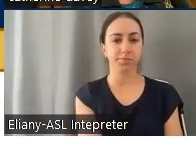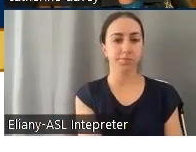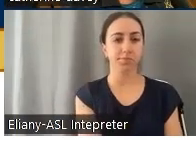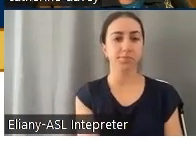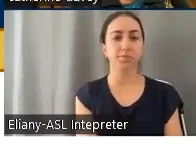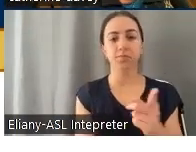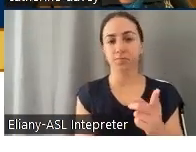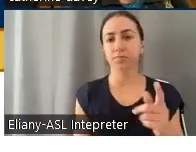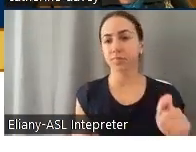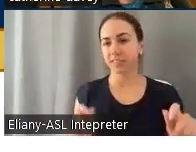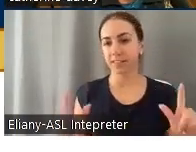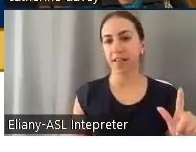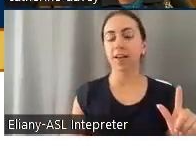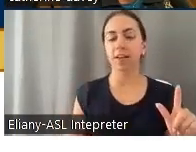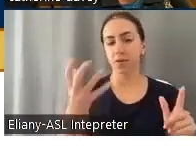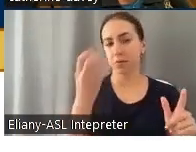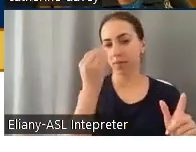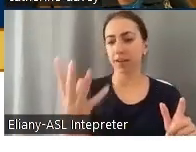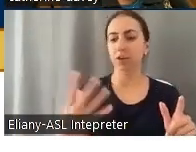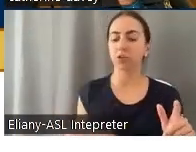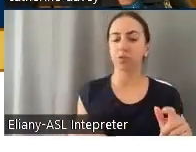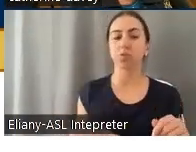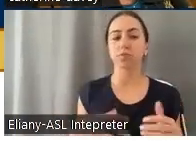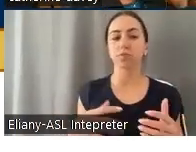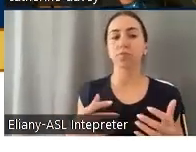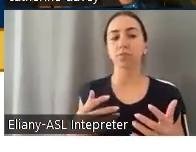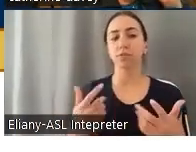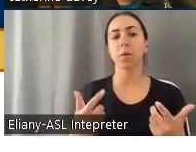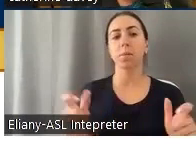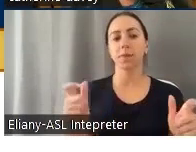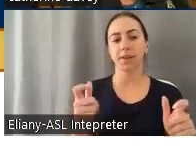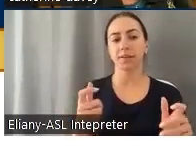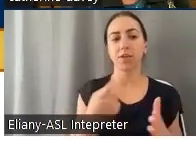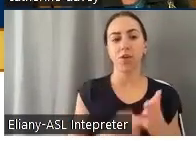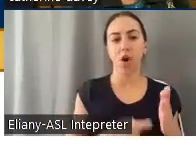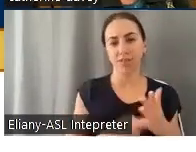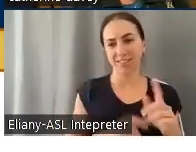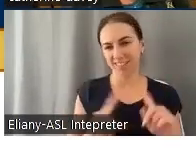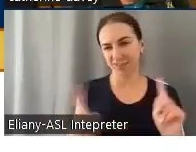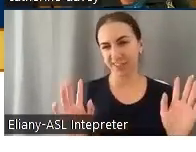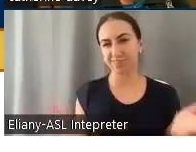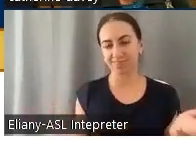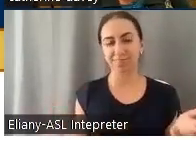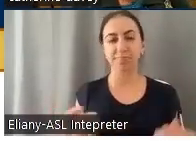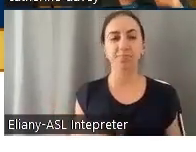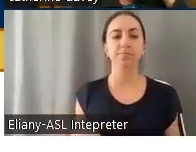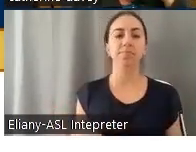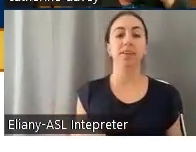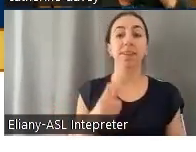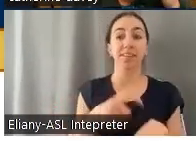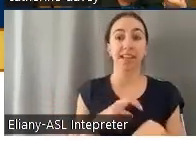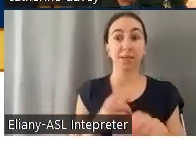que se debe proteger. Puse esta diapositiva aquí porque quiero que sepan que hay una diferencia de costo inmensa entre estas dos